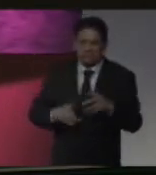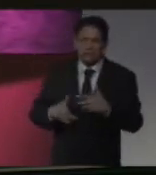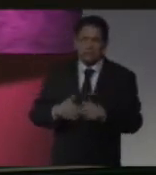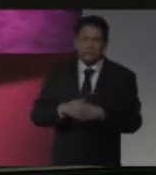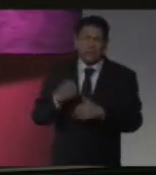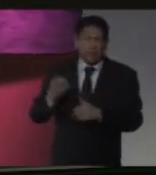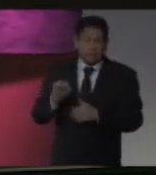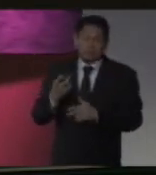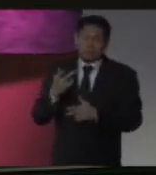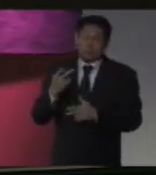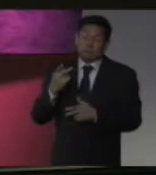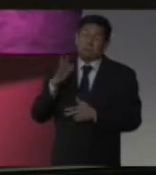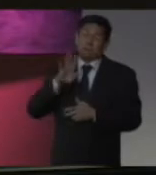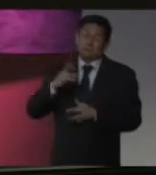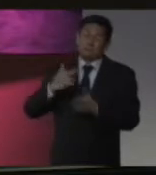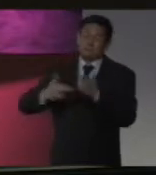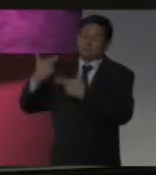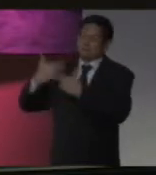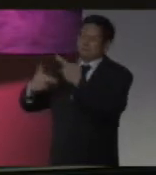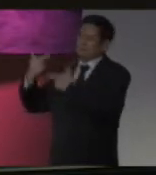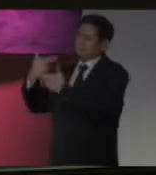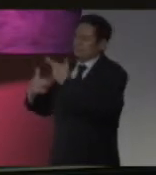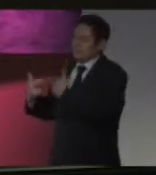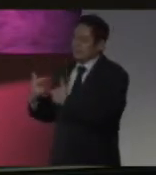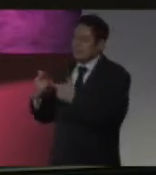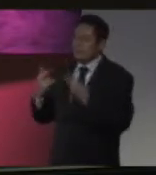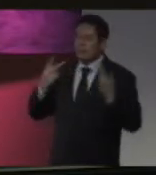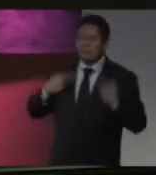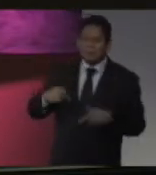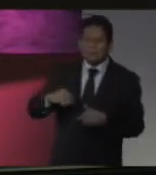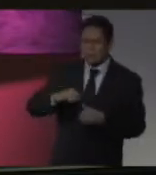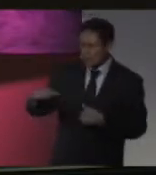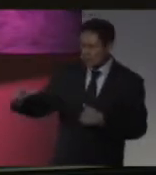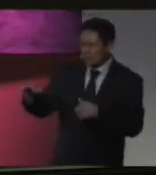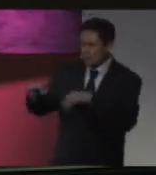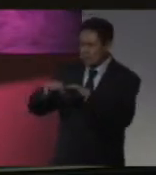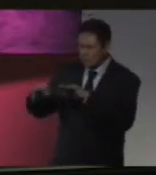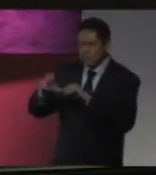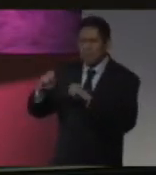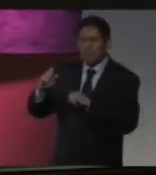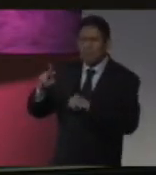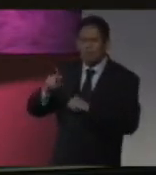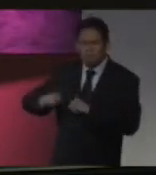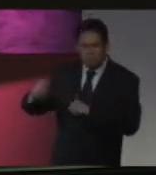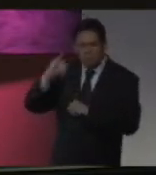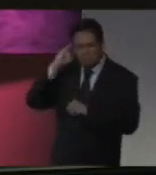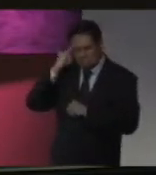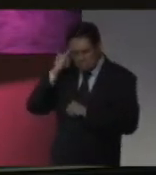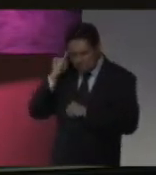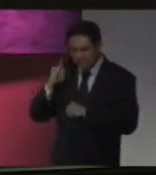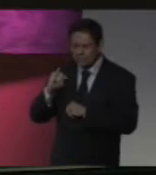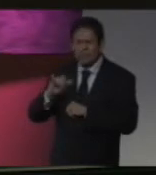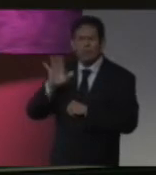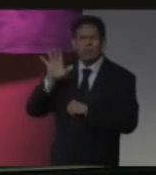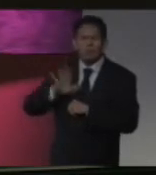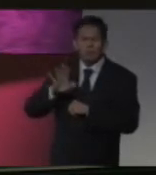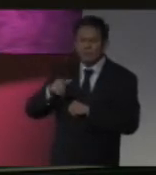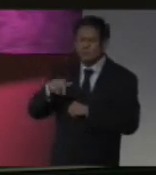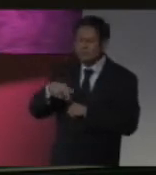Y por lo que se refiere a los pueblos indocampesinos, se ha producido un proceso de descampesinización muy